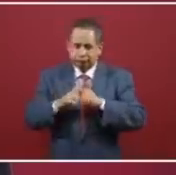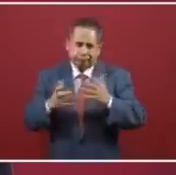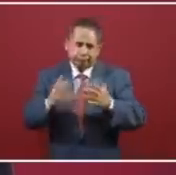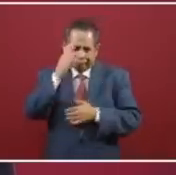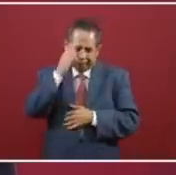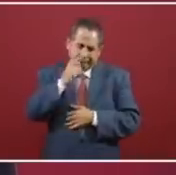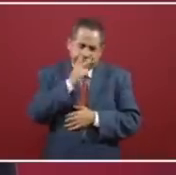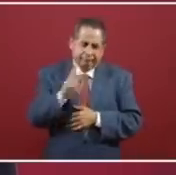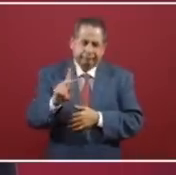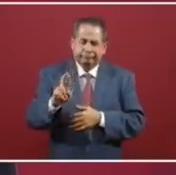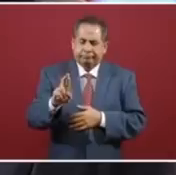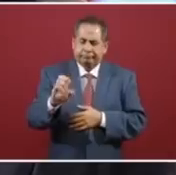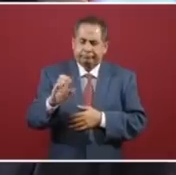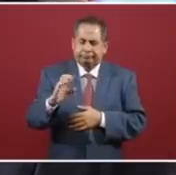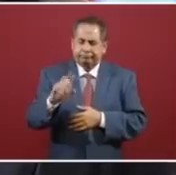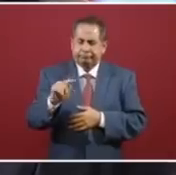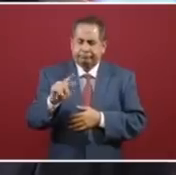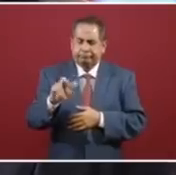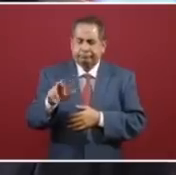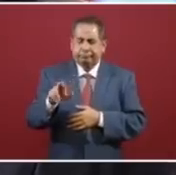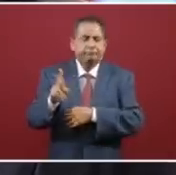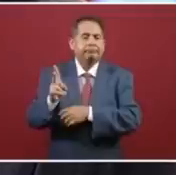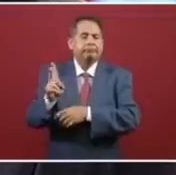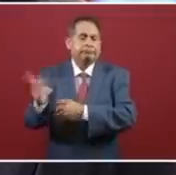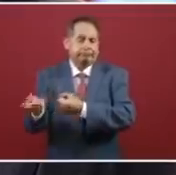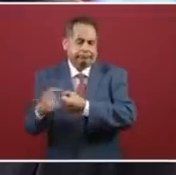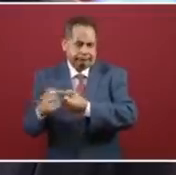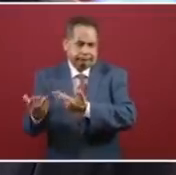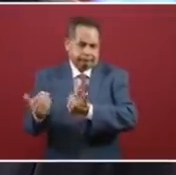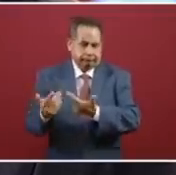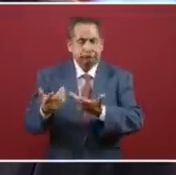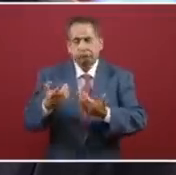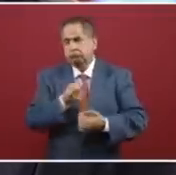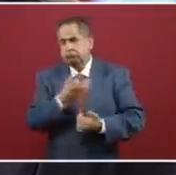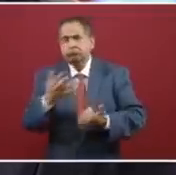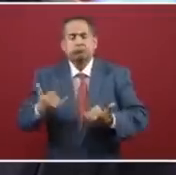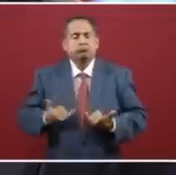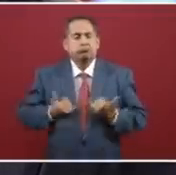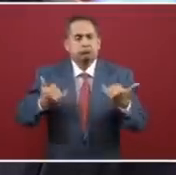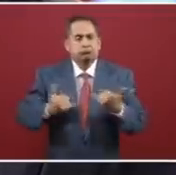le llama convocan a los jóvenes